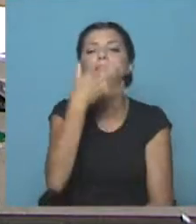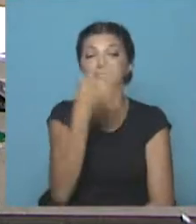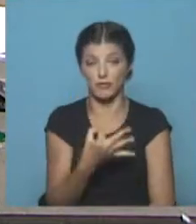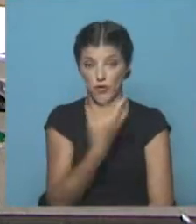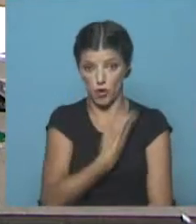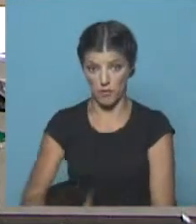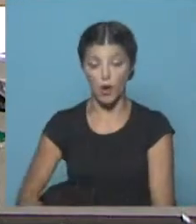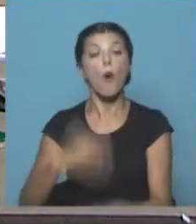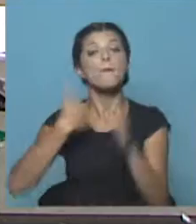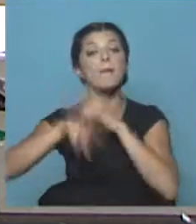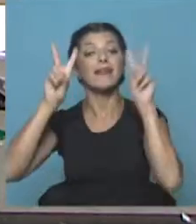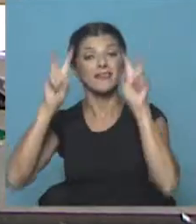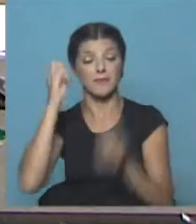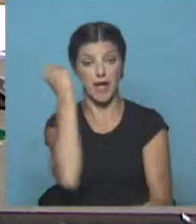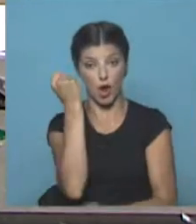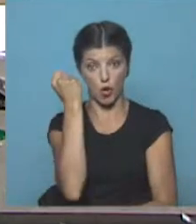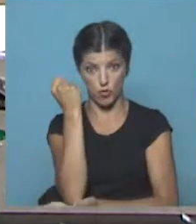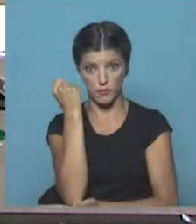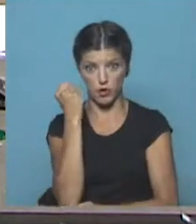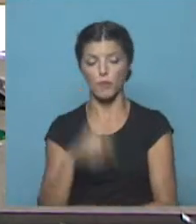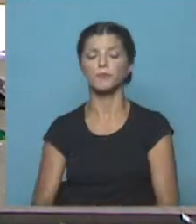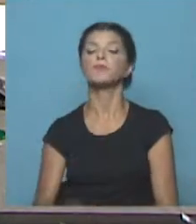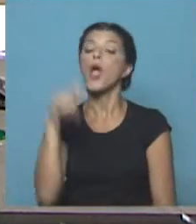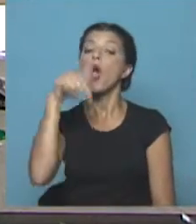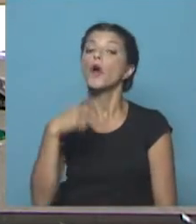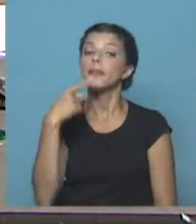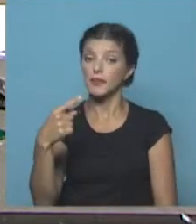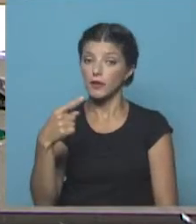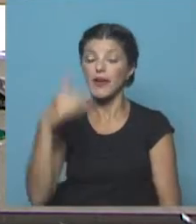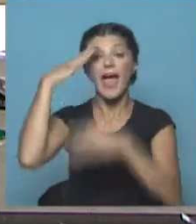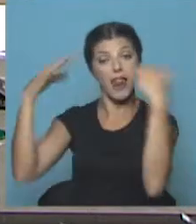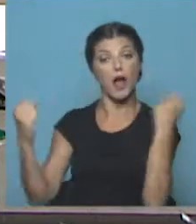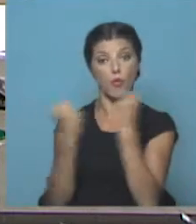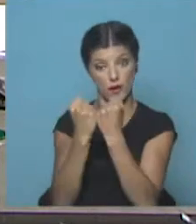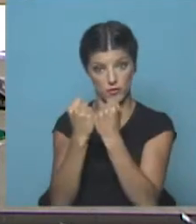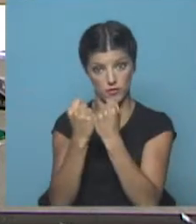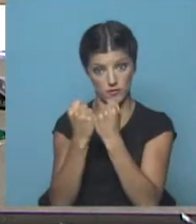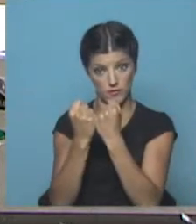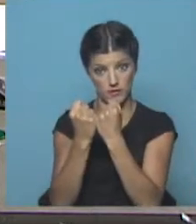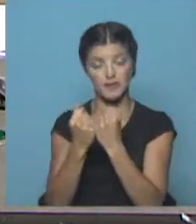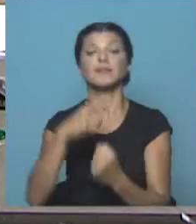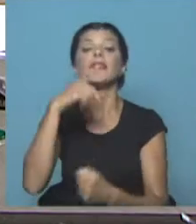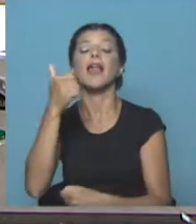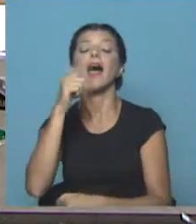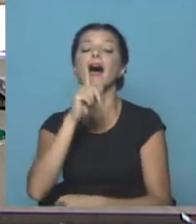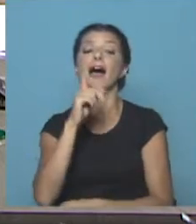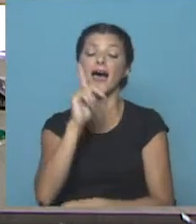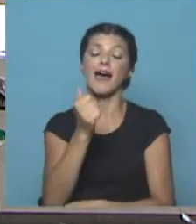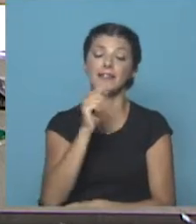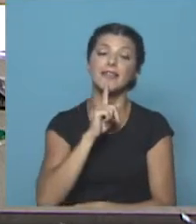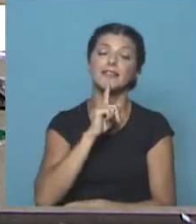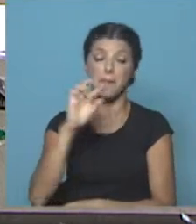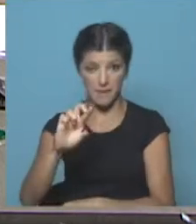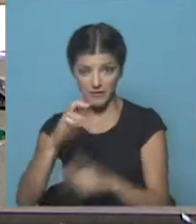sobre todo en materia económica. Hoy se confirmó ya la salida del acuerdo de la Asociación Transpacífico. Se va a avanzar en cuanto al